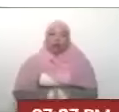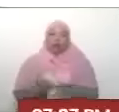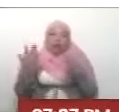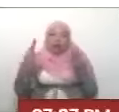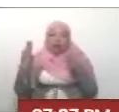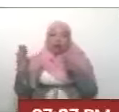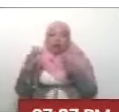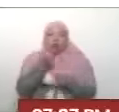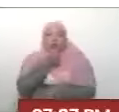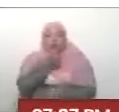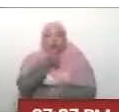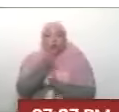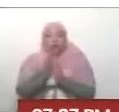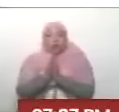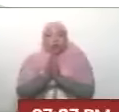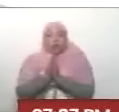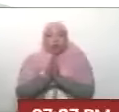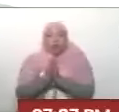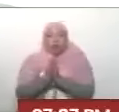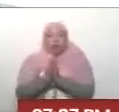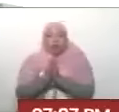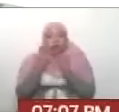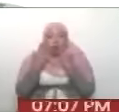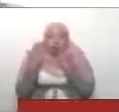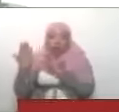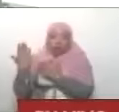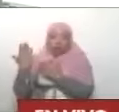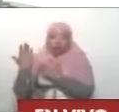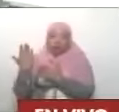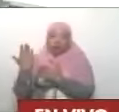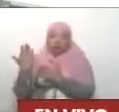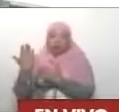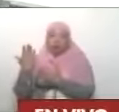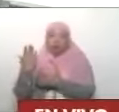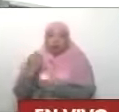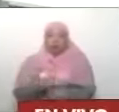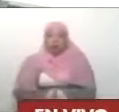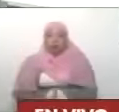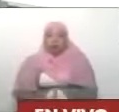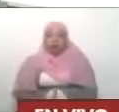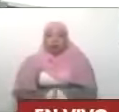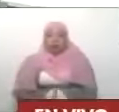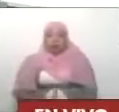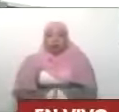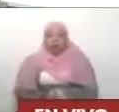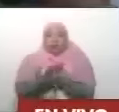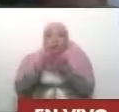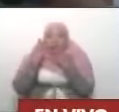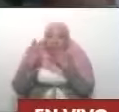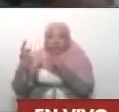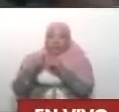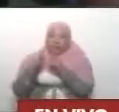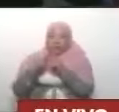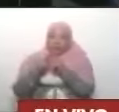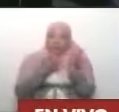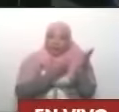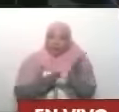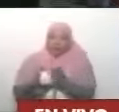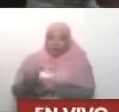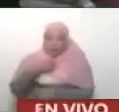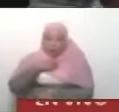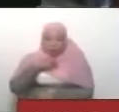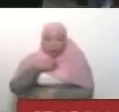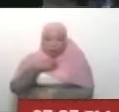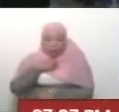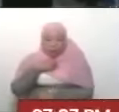Un micrófono, por favor, aquí. Acércate. Carlos. Carlos, vale. Ah, te tocó recibirlo, ¿verdad? Seguro. ¿Qué